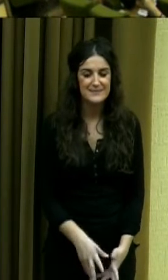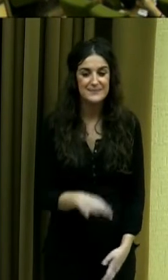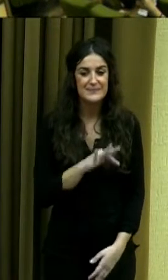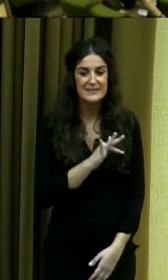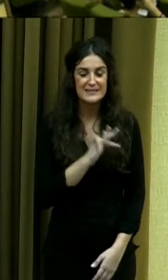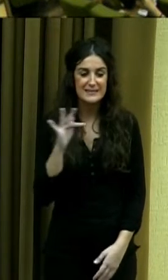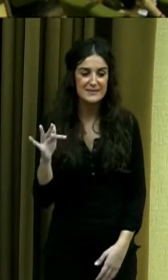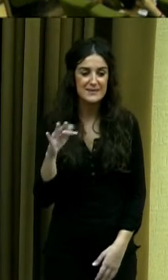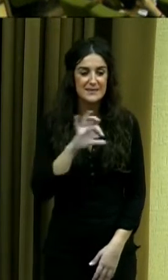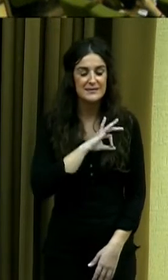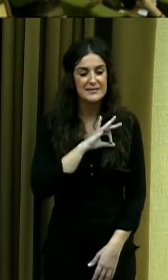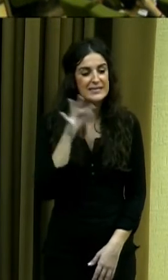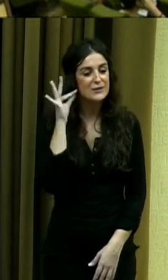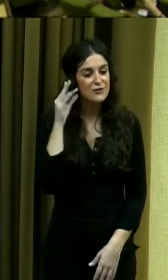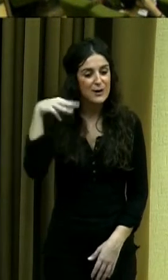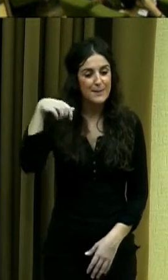palabra.